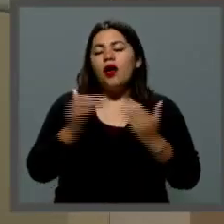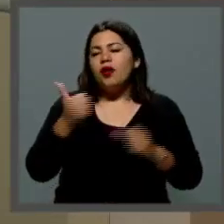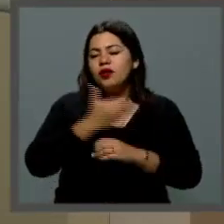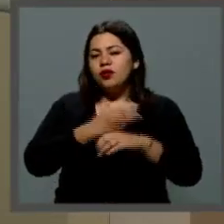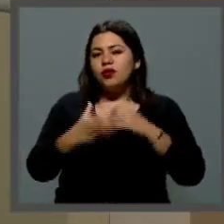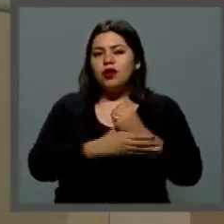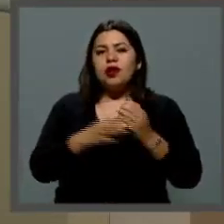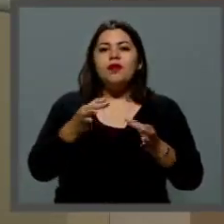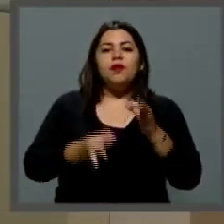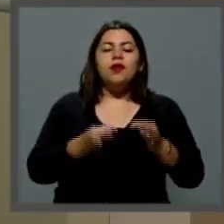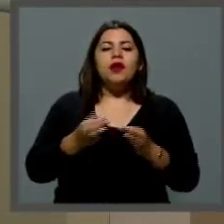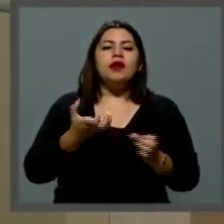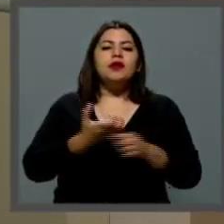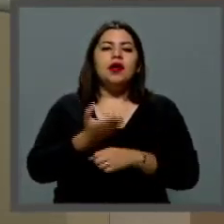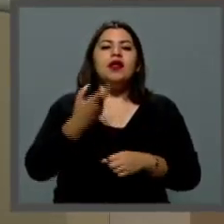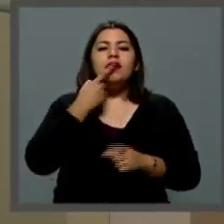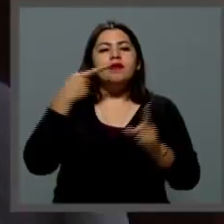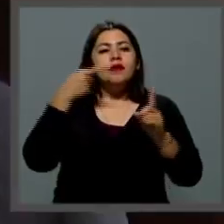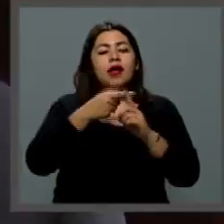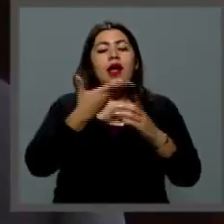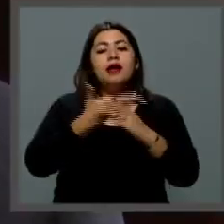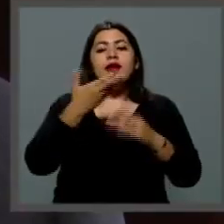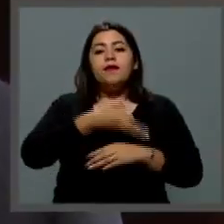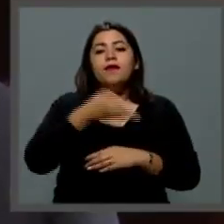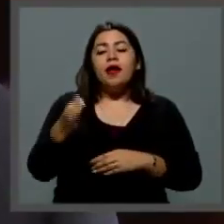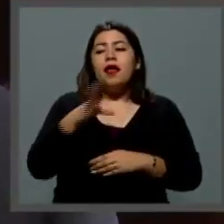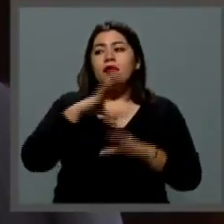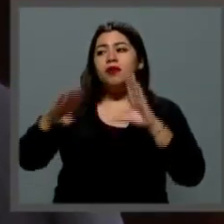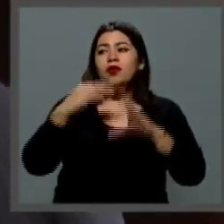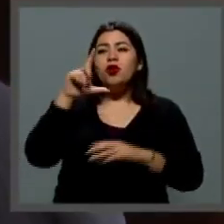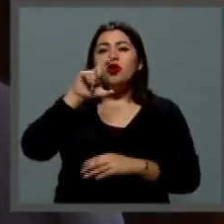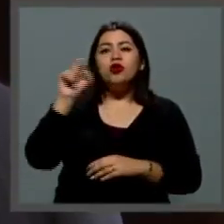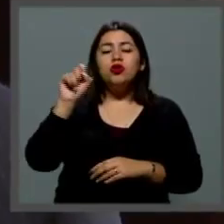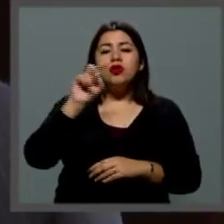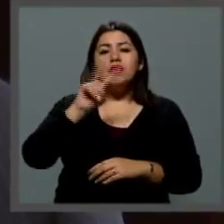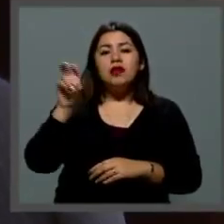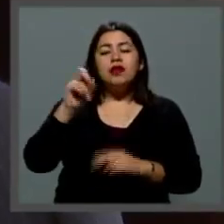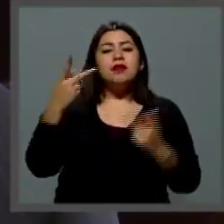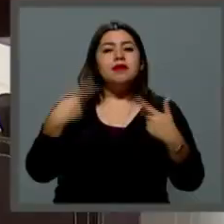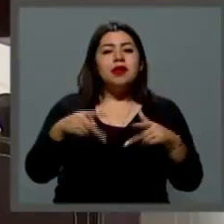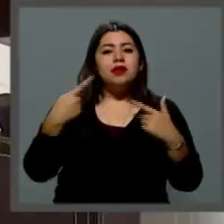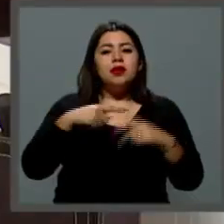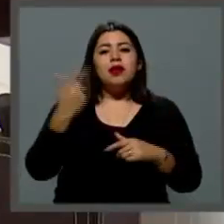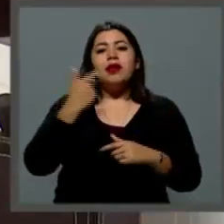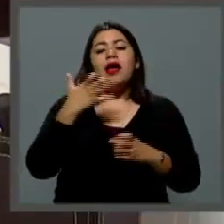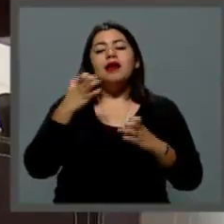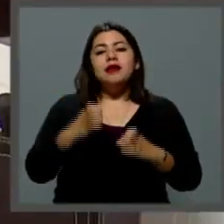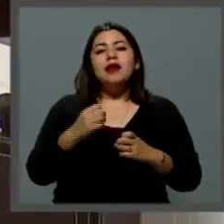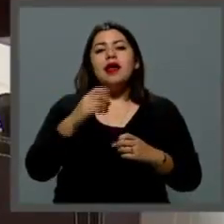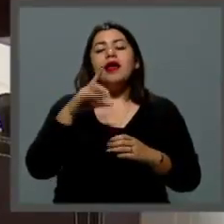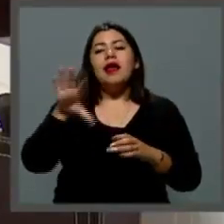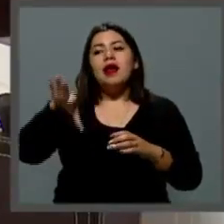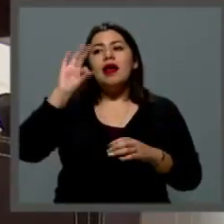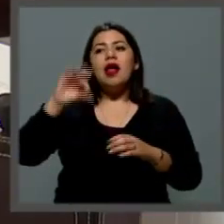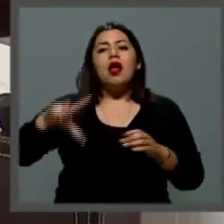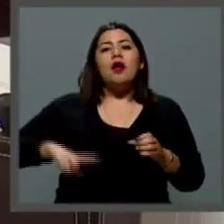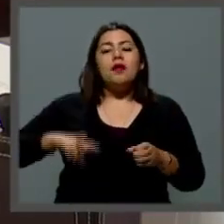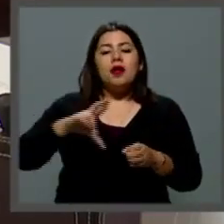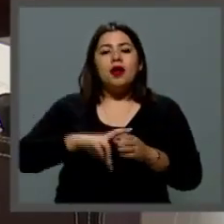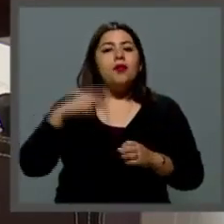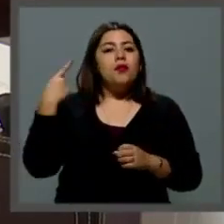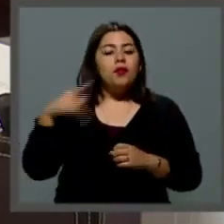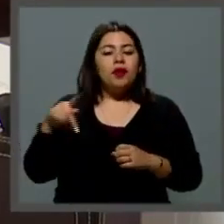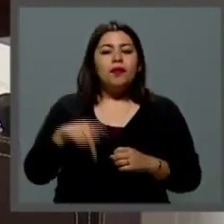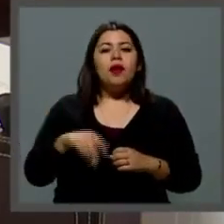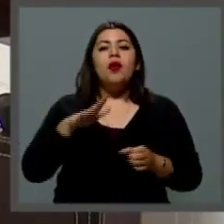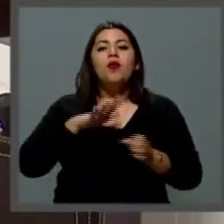En otras cosas, el Tribunal Electoral del Estado señaló que hasta la fecha han recibido 200 impugnaciones, entre las que destaca la elección a gobernador de